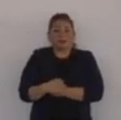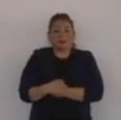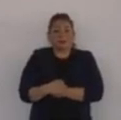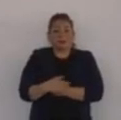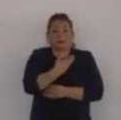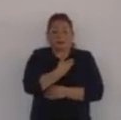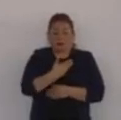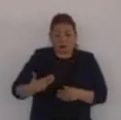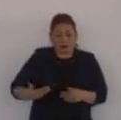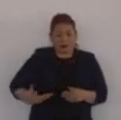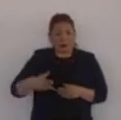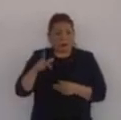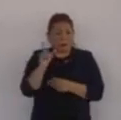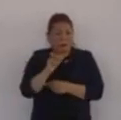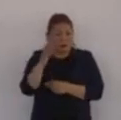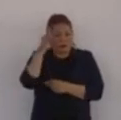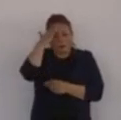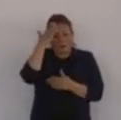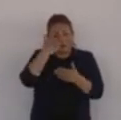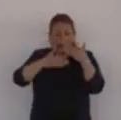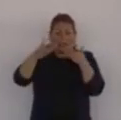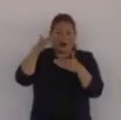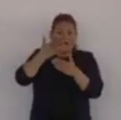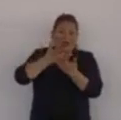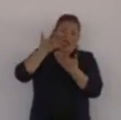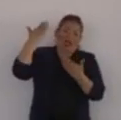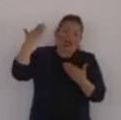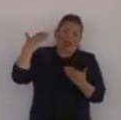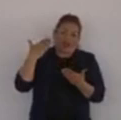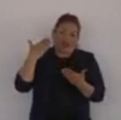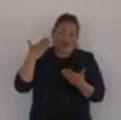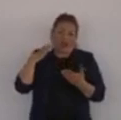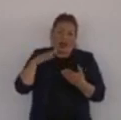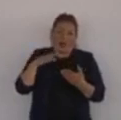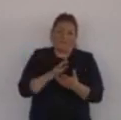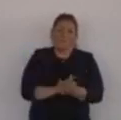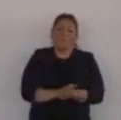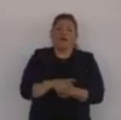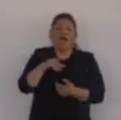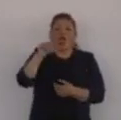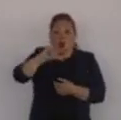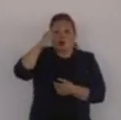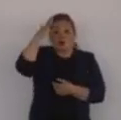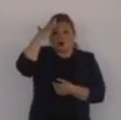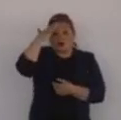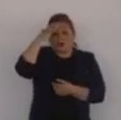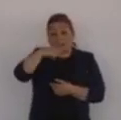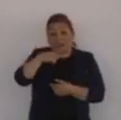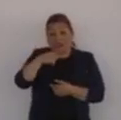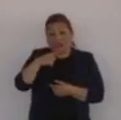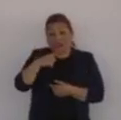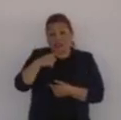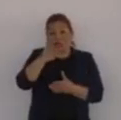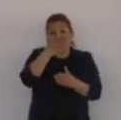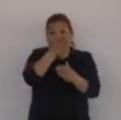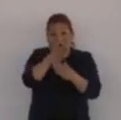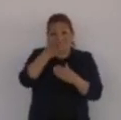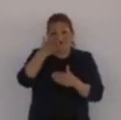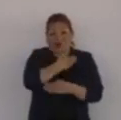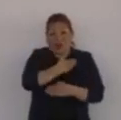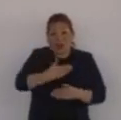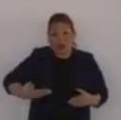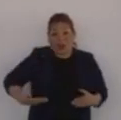El presidente, cuando fue dirigente social del movimiento que encabezó y que lo llevó a la presidencia